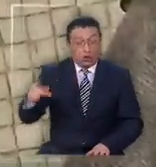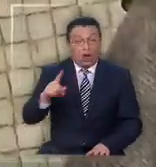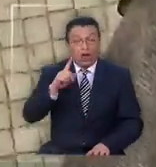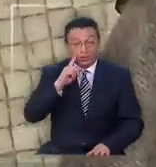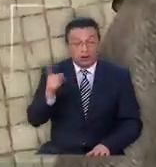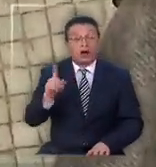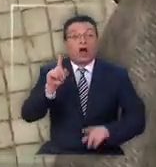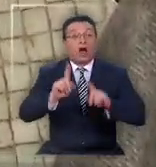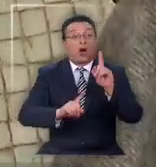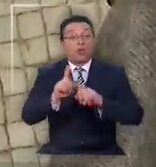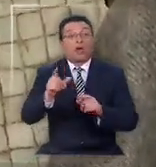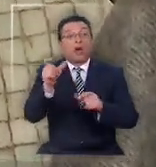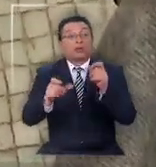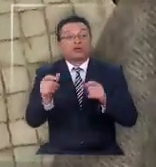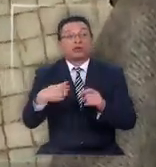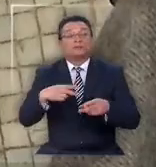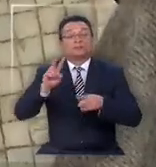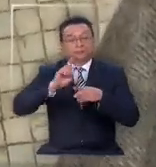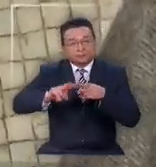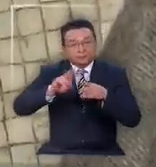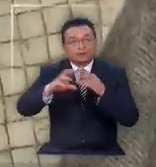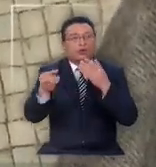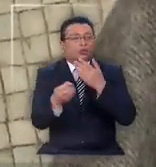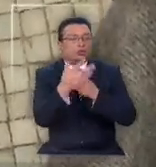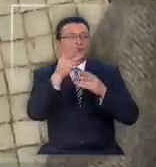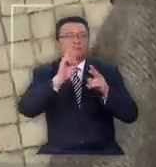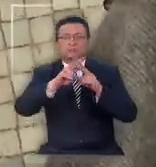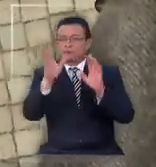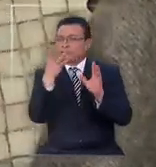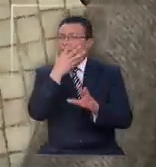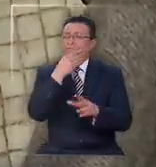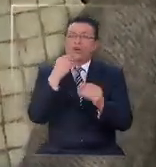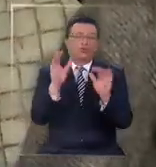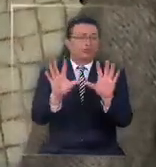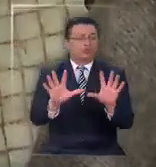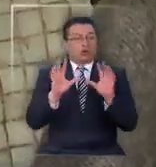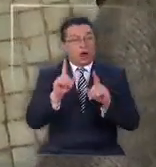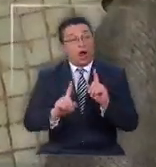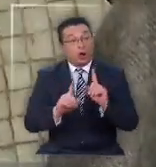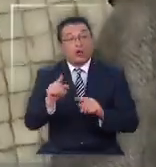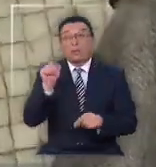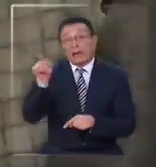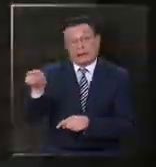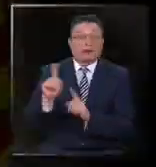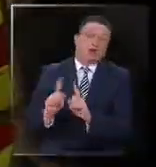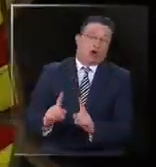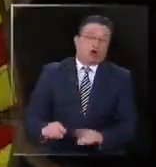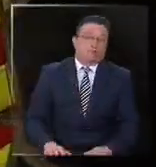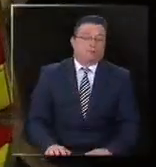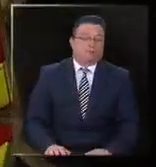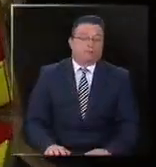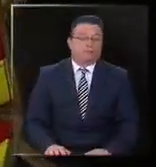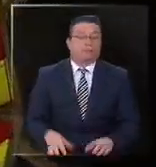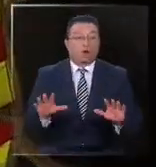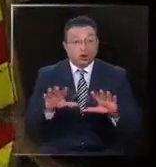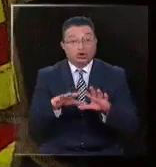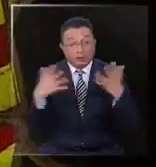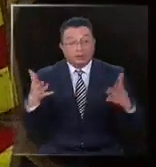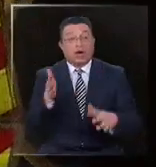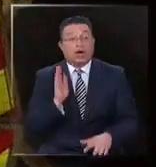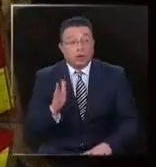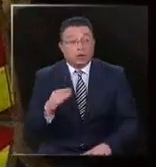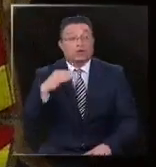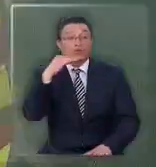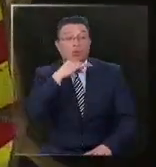Hay algunas personas que lo han remodelado, lo han dejado bien bonito, pero este no, pues. Las sorpresas continúan. A